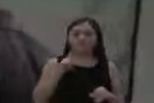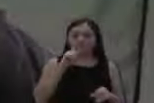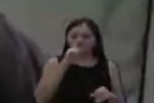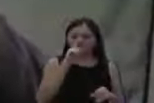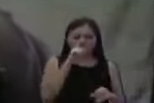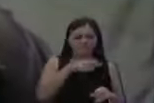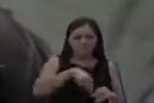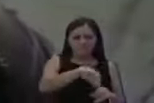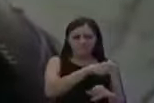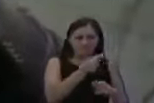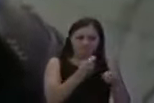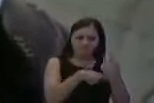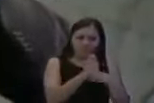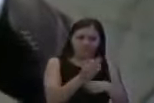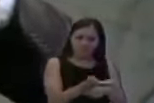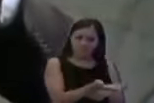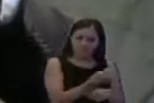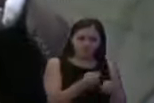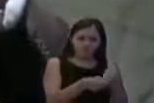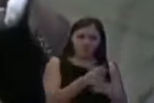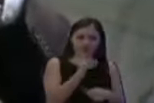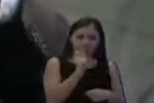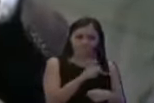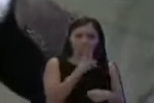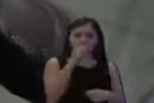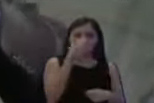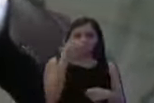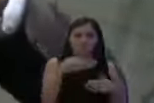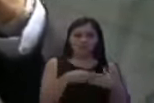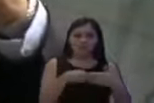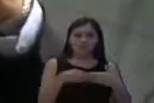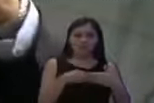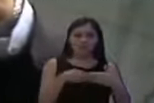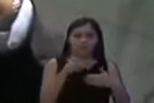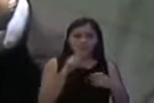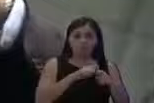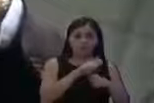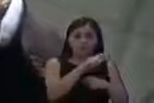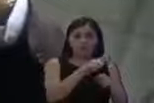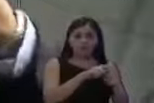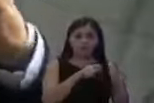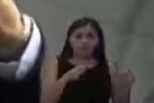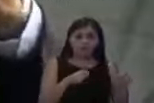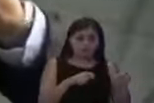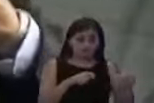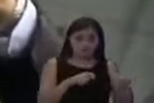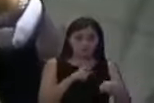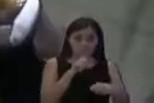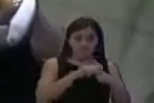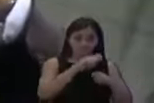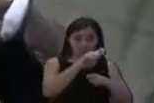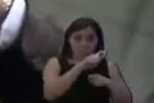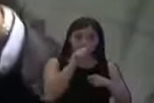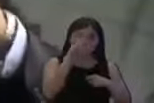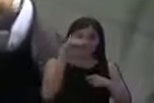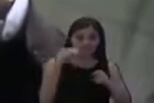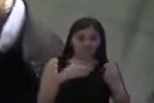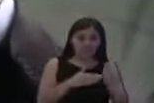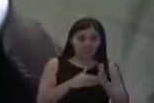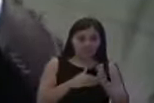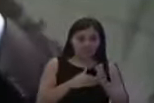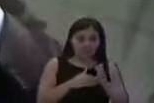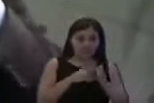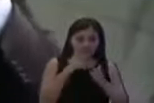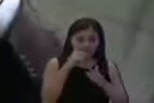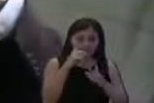precio de gallina enferma a $ el metro y ahorita cuesta 000 el metro para ello va este impuesto porque basta de